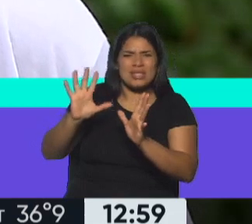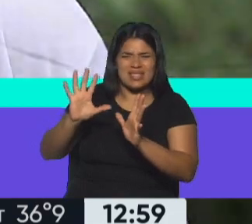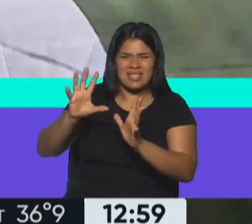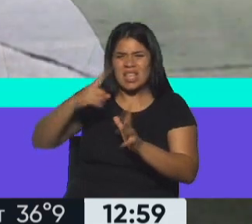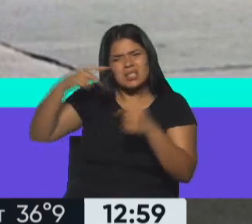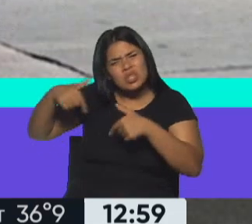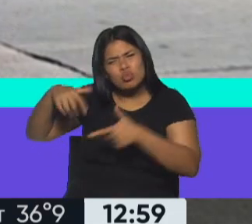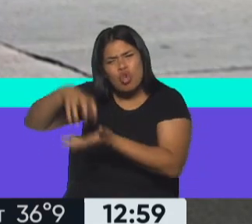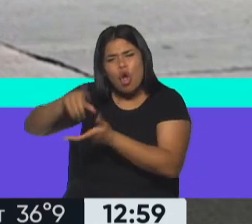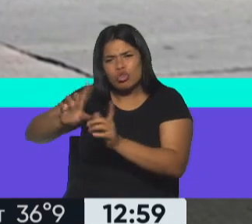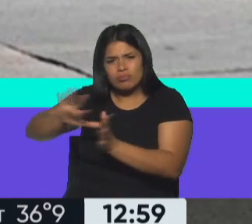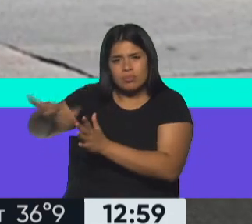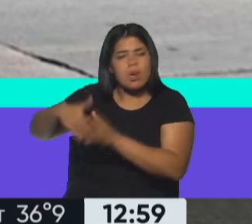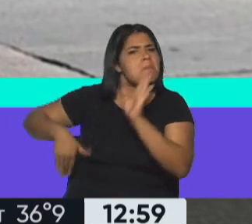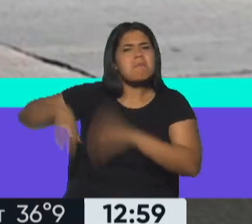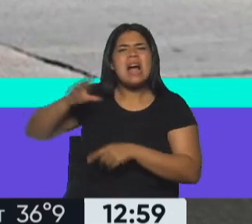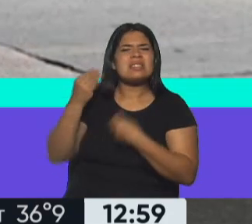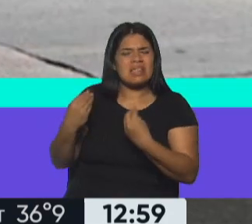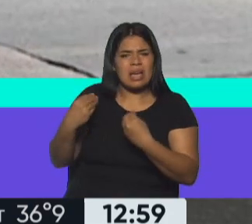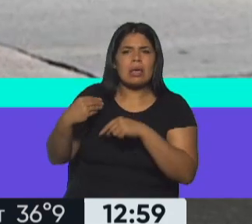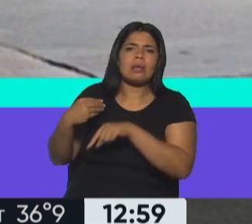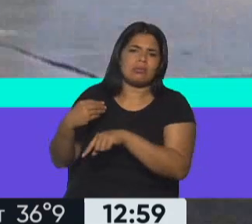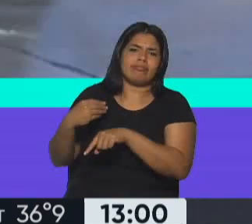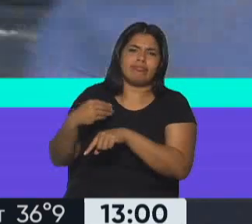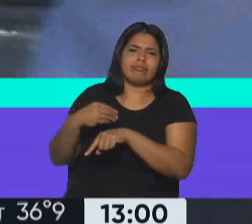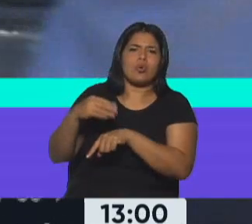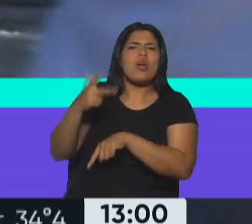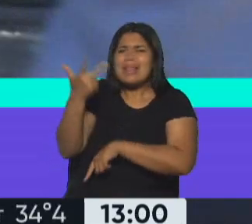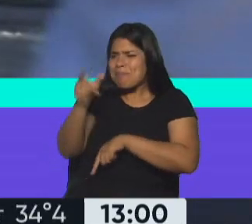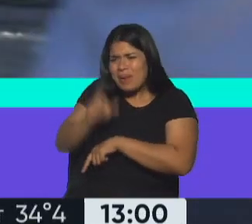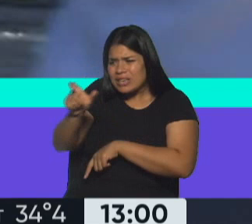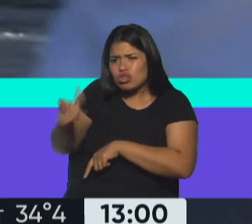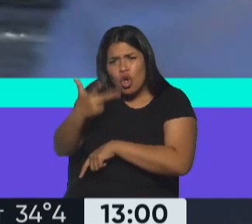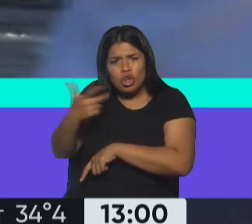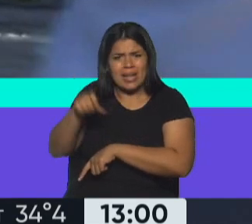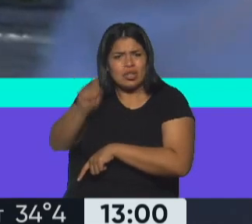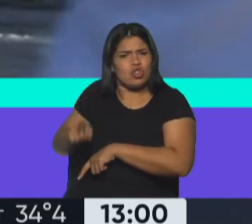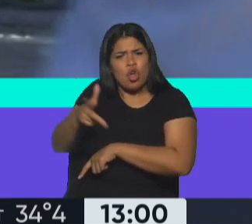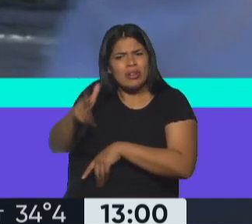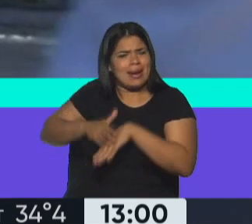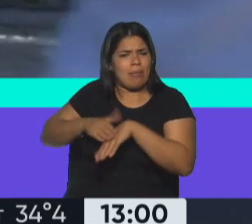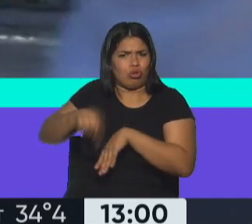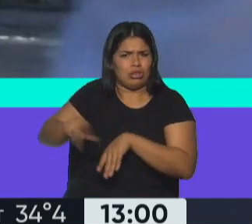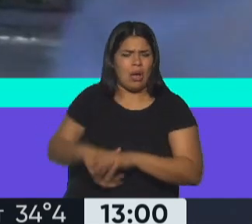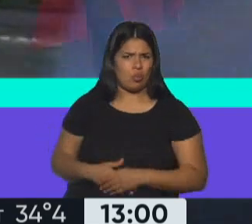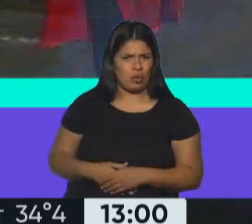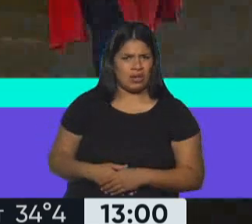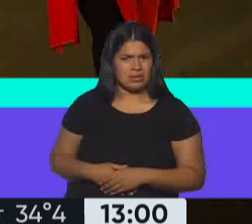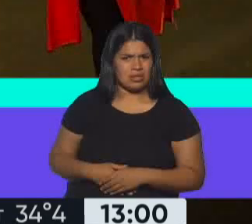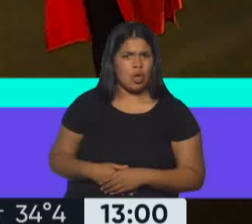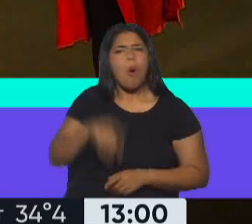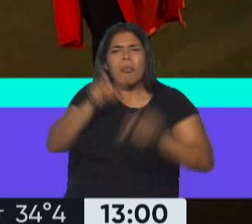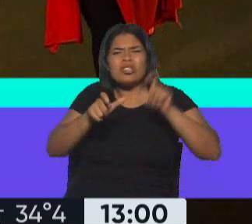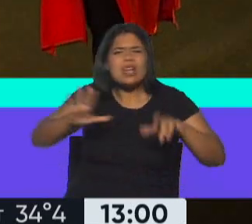son malos buenos policías que estos delincuentes como que hicieron estas lucas la marcha se va a realizar al